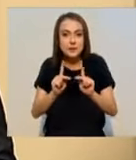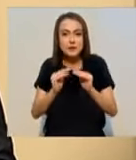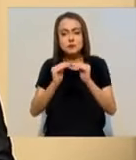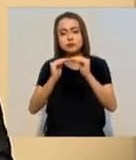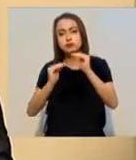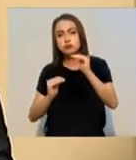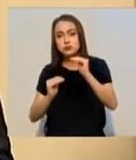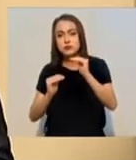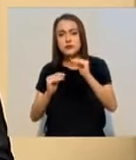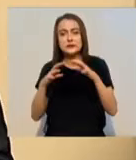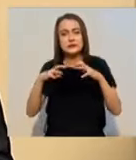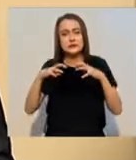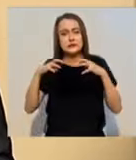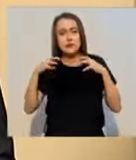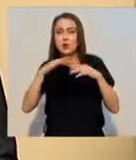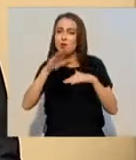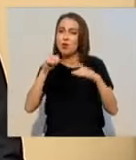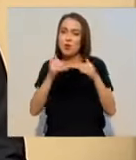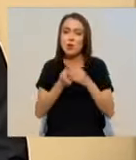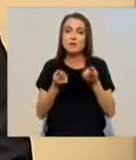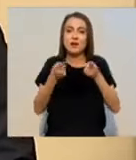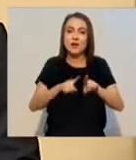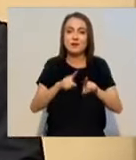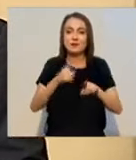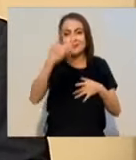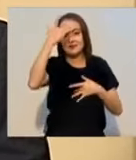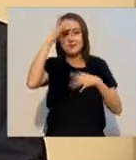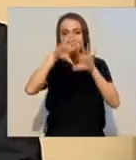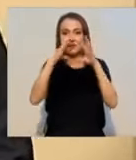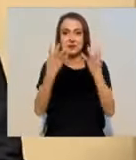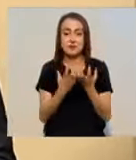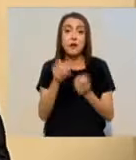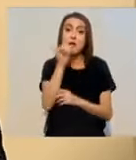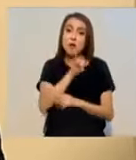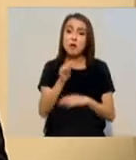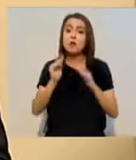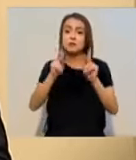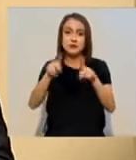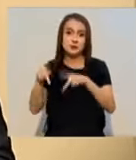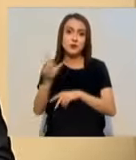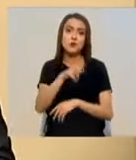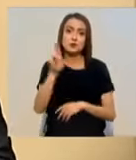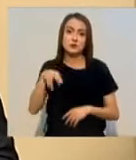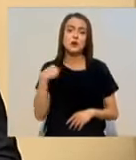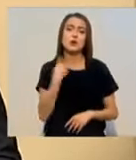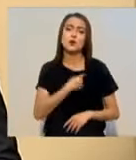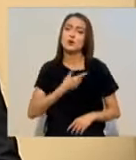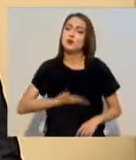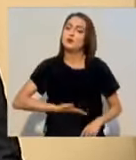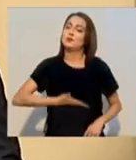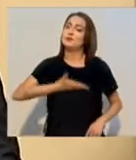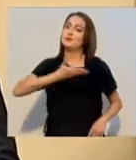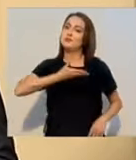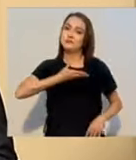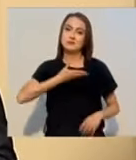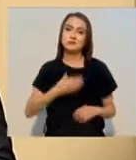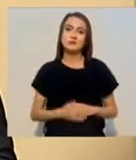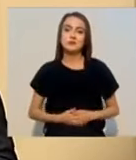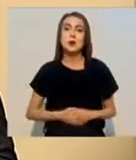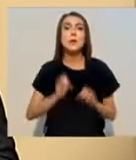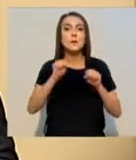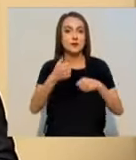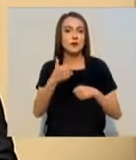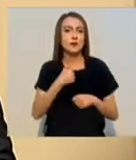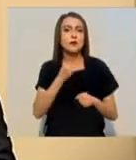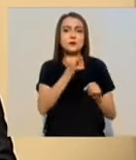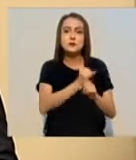contrarrestar la tensión de la pandemia. Al igual que el pueblo costarricense, nos sentimos muy orgullosos de